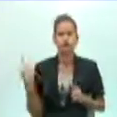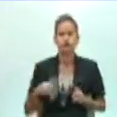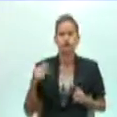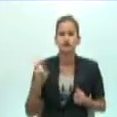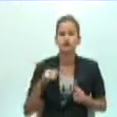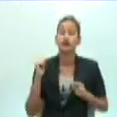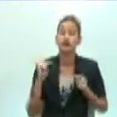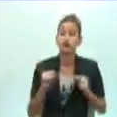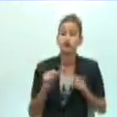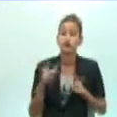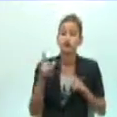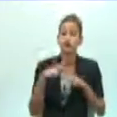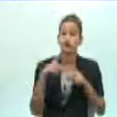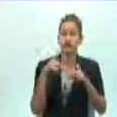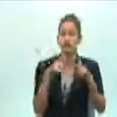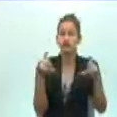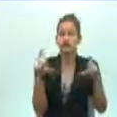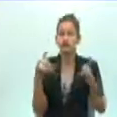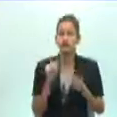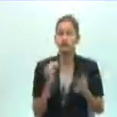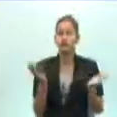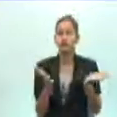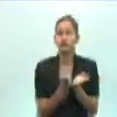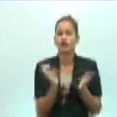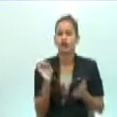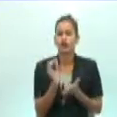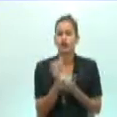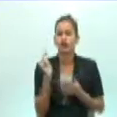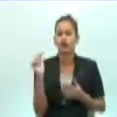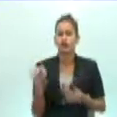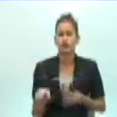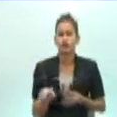ese texto trabajaremos en nuestro encuentro.